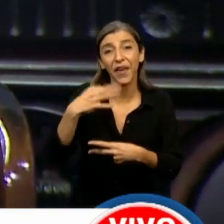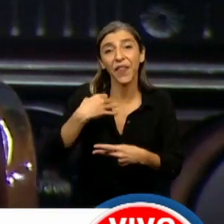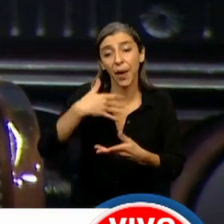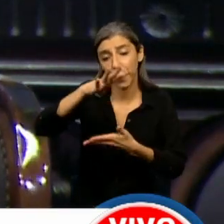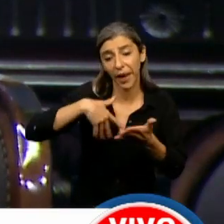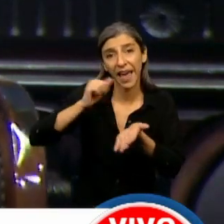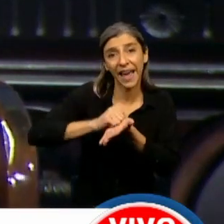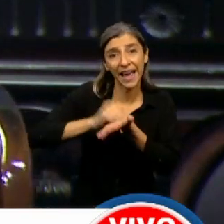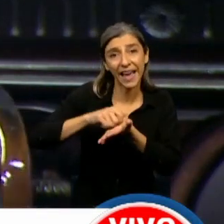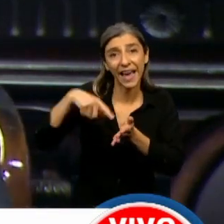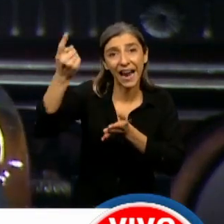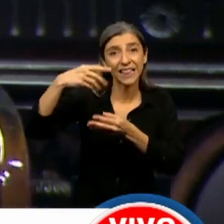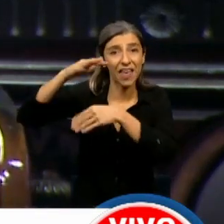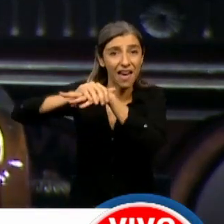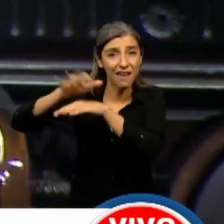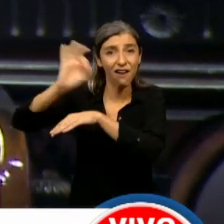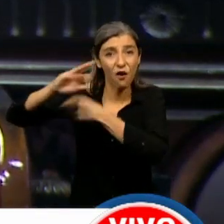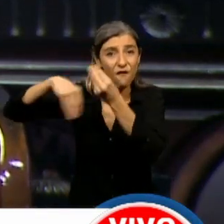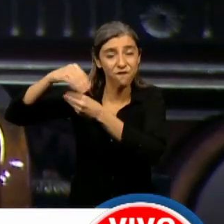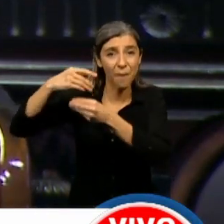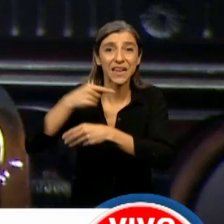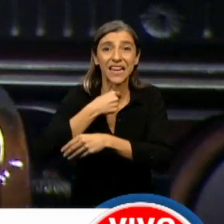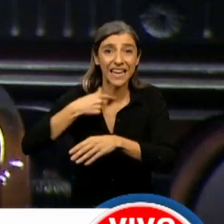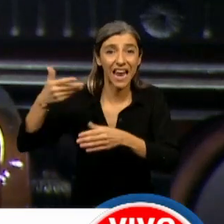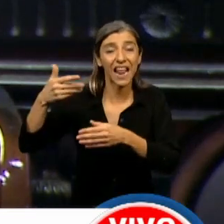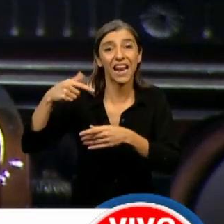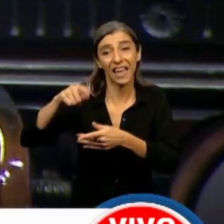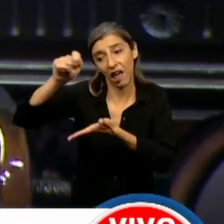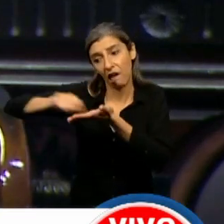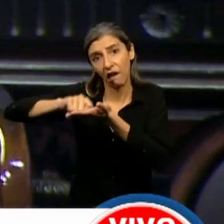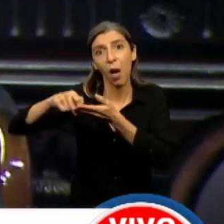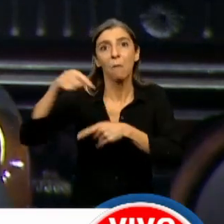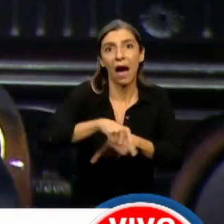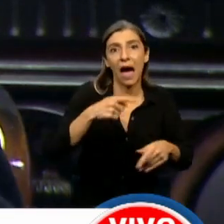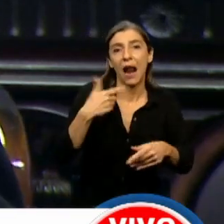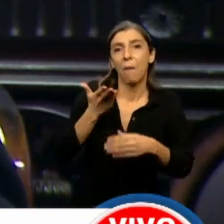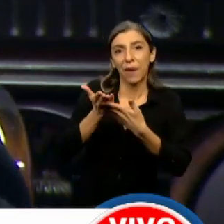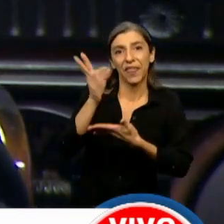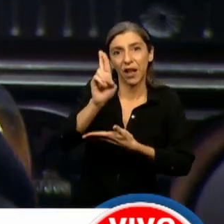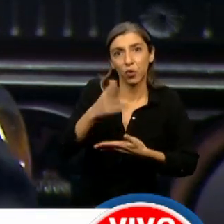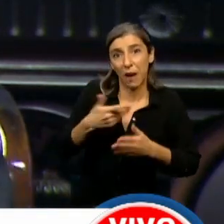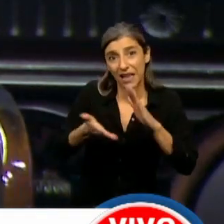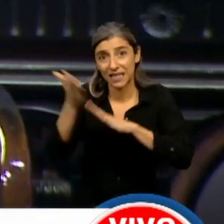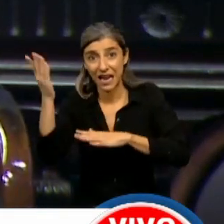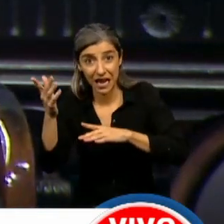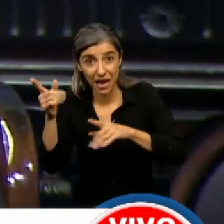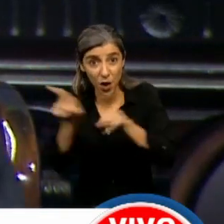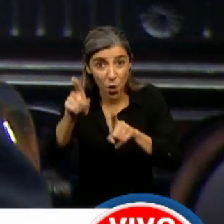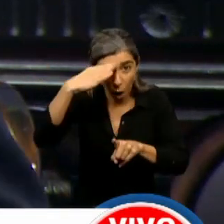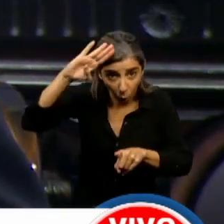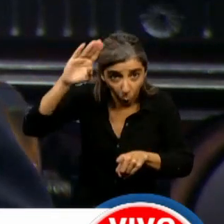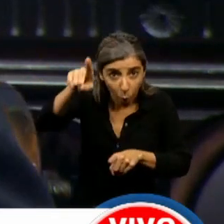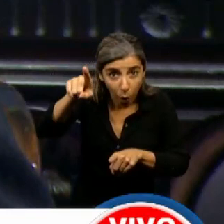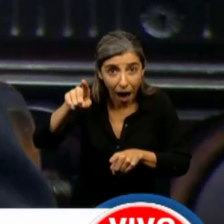carta de un familiar o de un amigo en el extranjero como en Cuba para poder irse del país. Y eso si Viró los